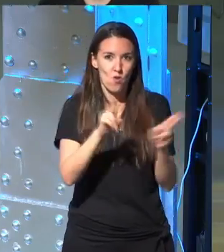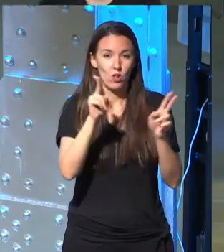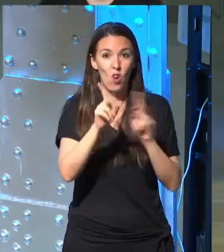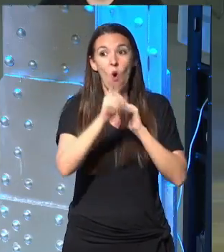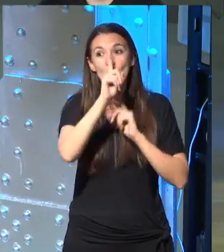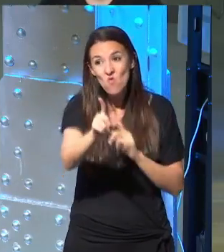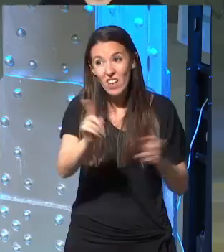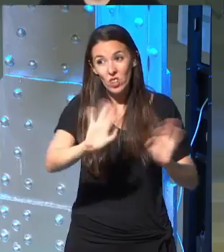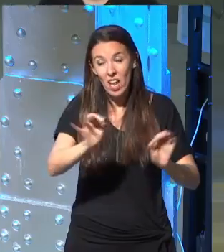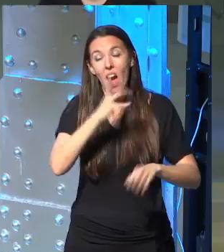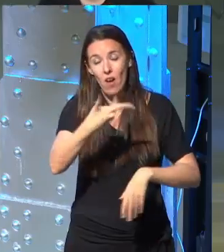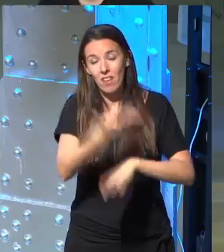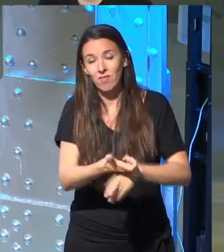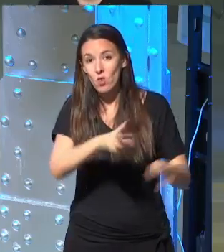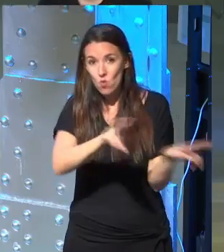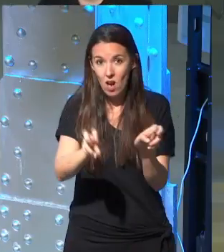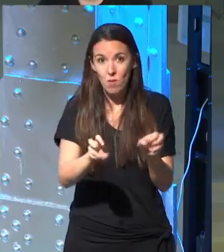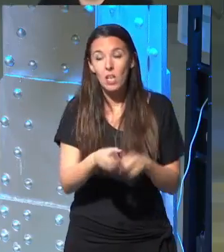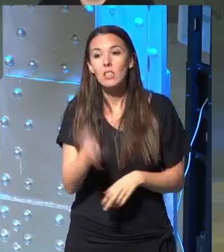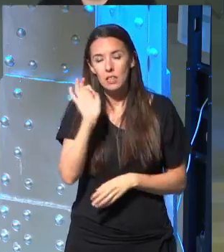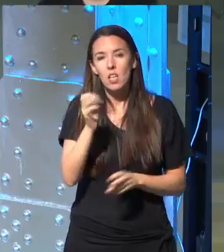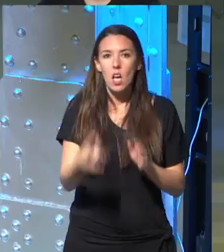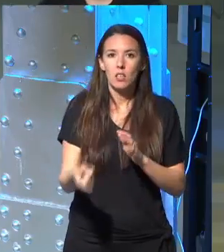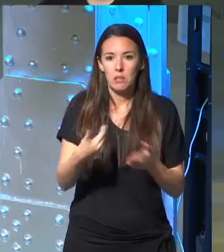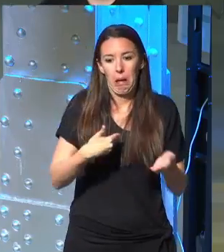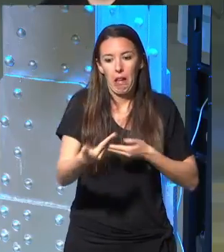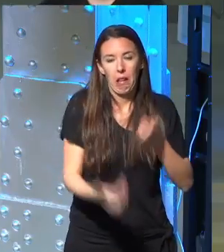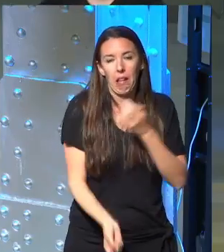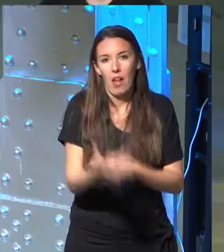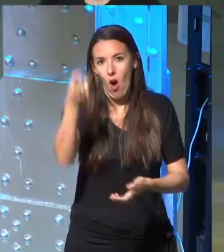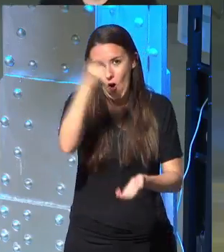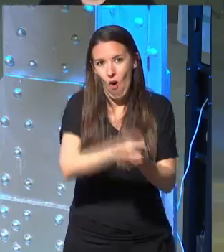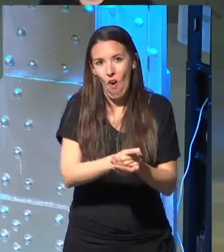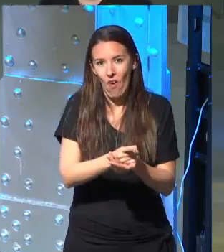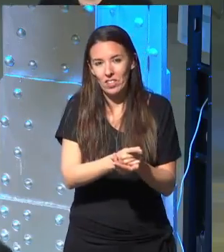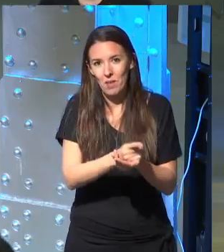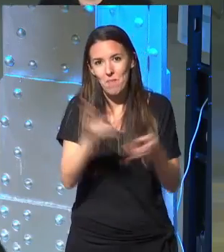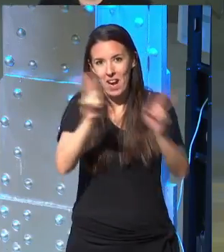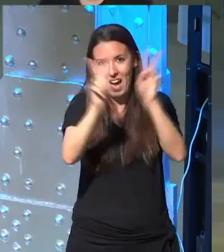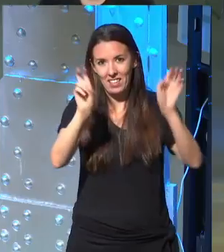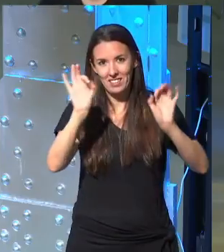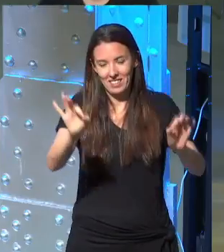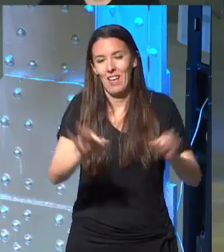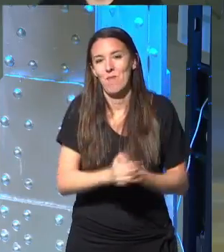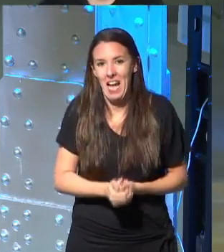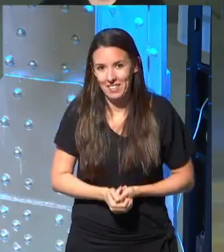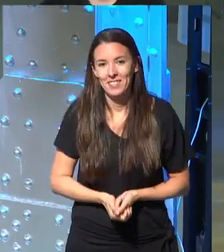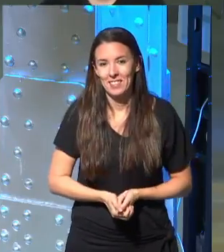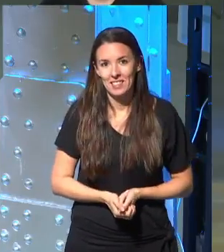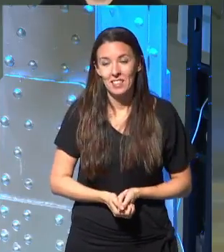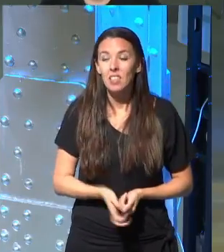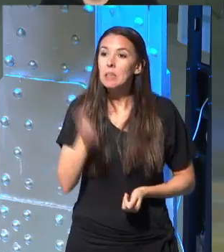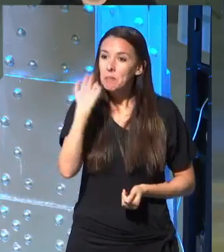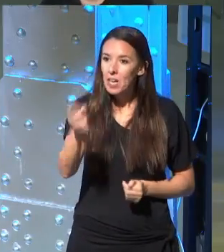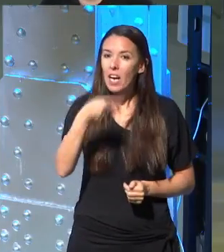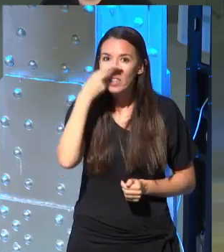de un año, no está mal. Y sí, vamos a volver pronto a la moraleja, vamos a volver. La